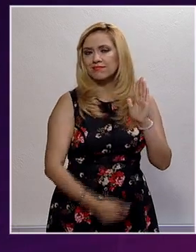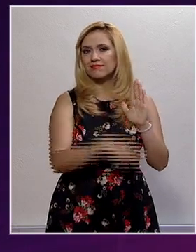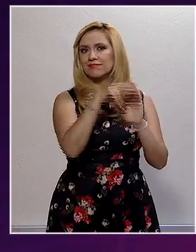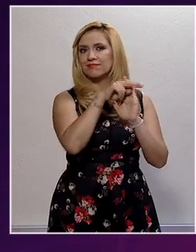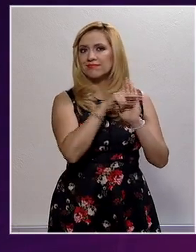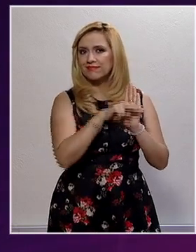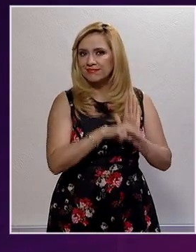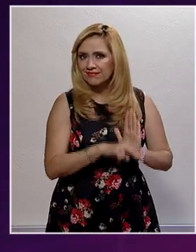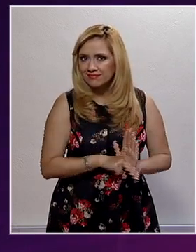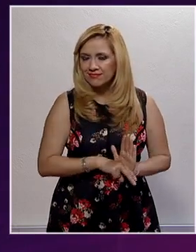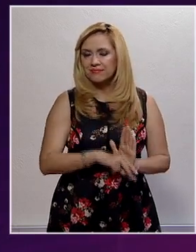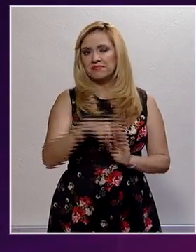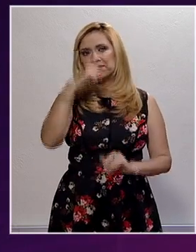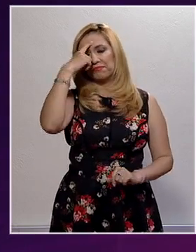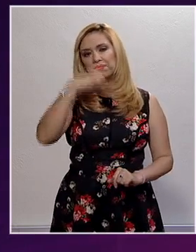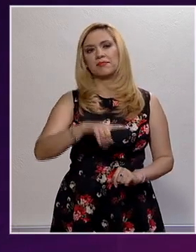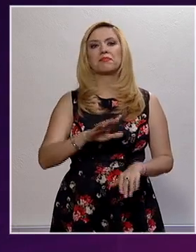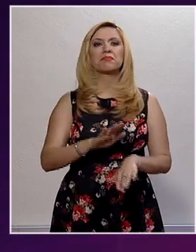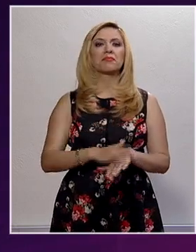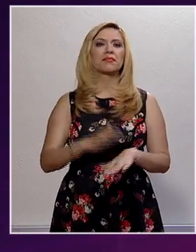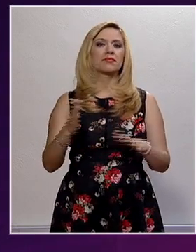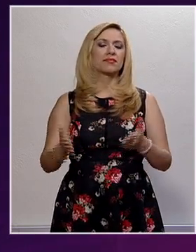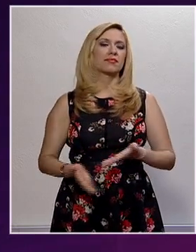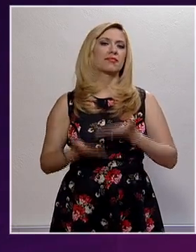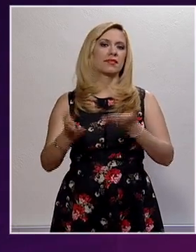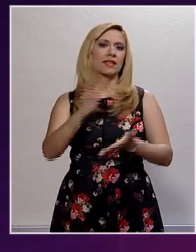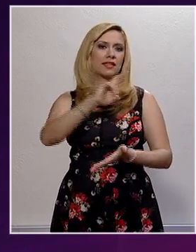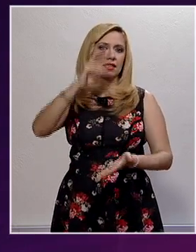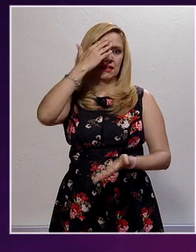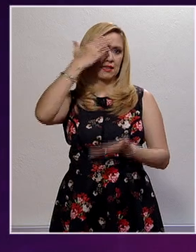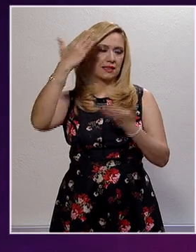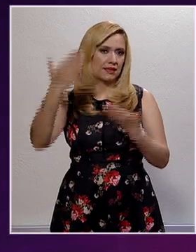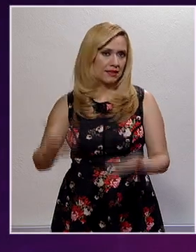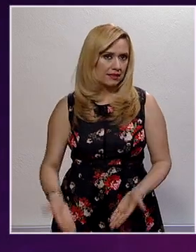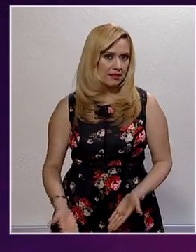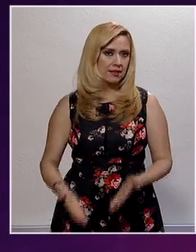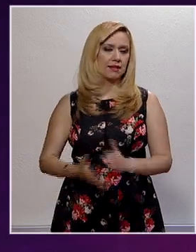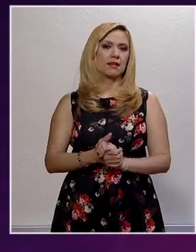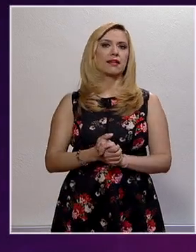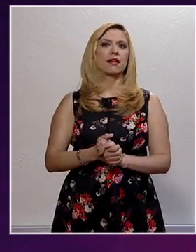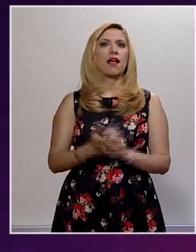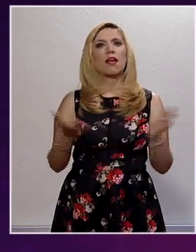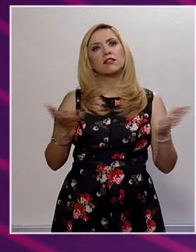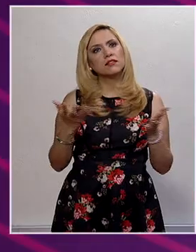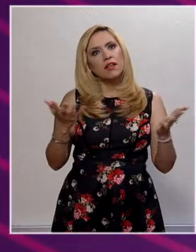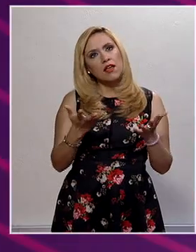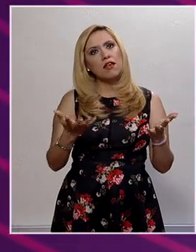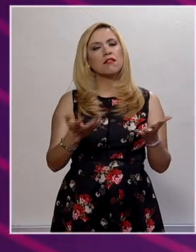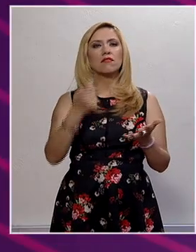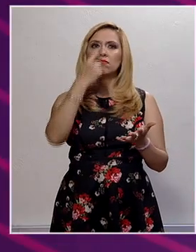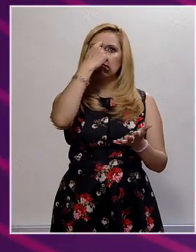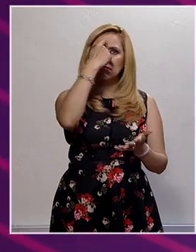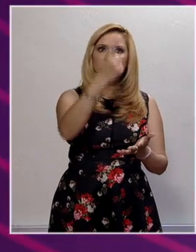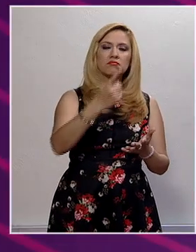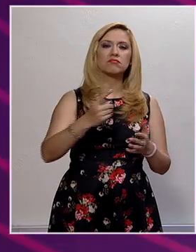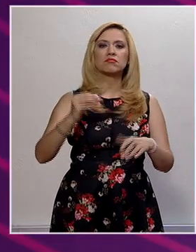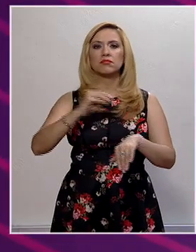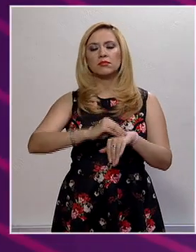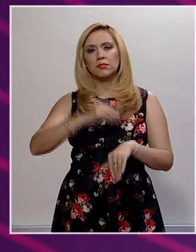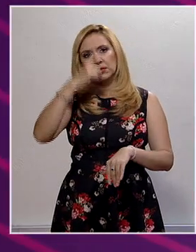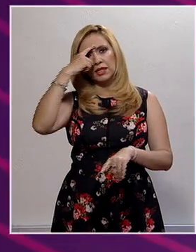normativo para dar cabida al reconocimiento, crear mecanismos